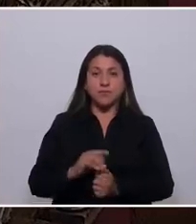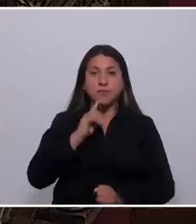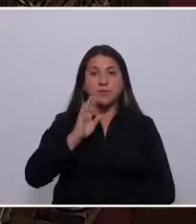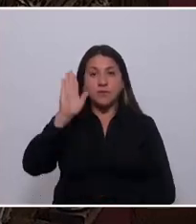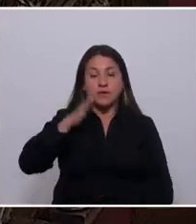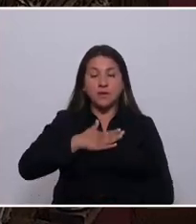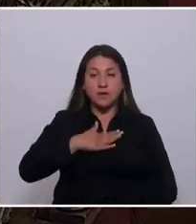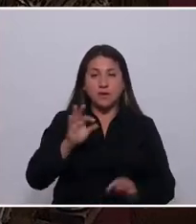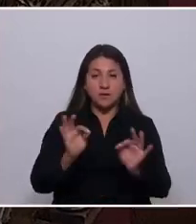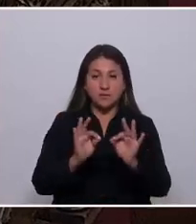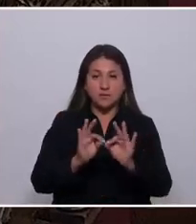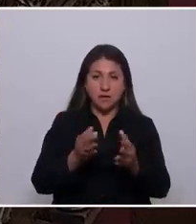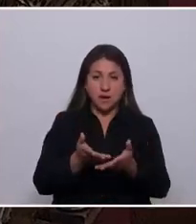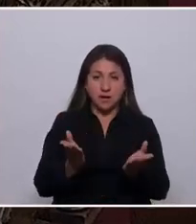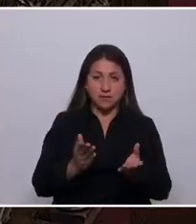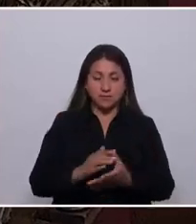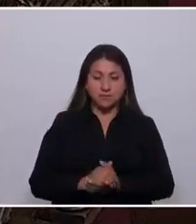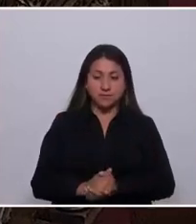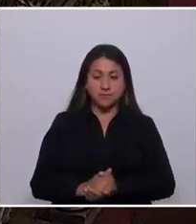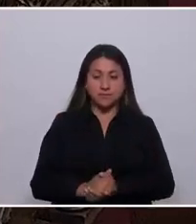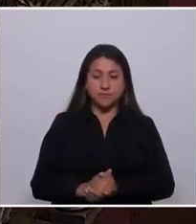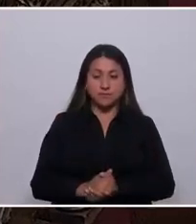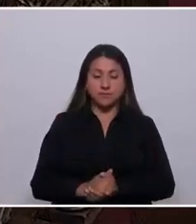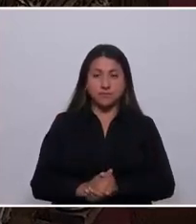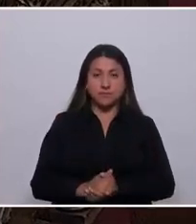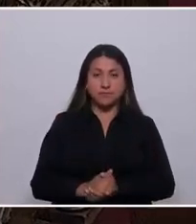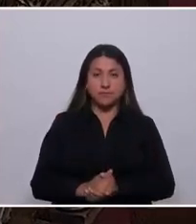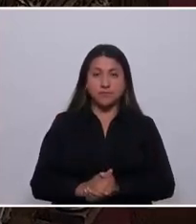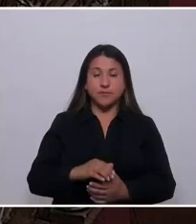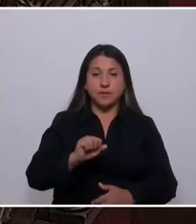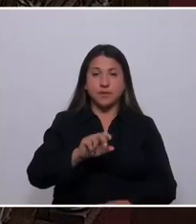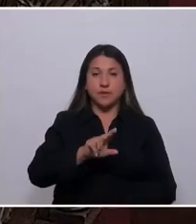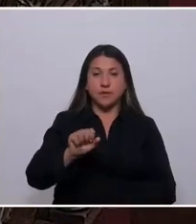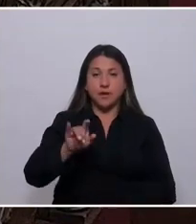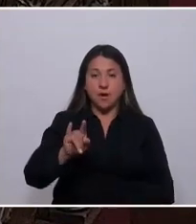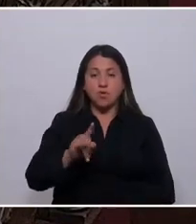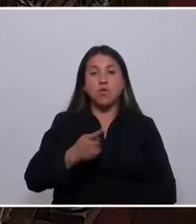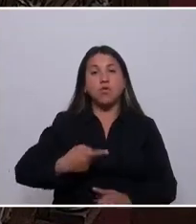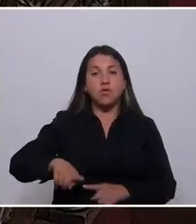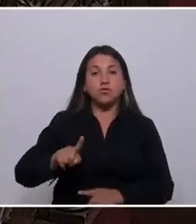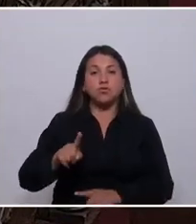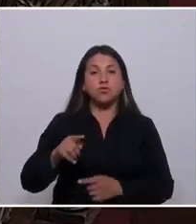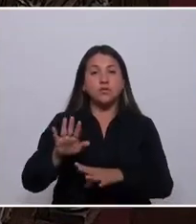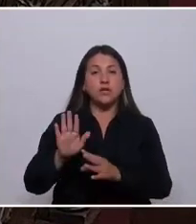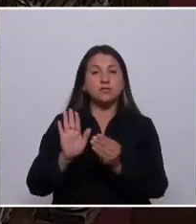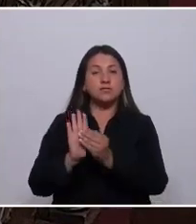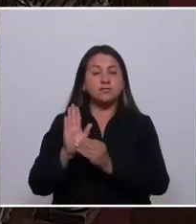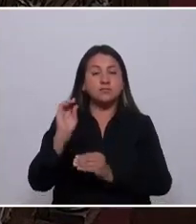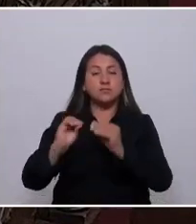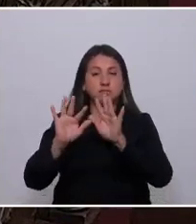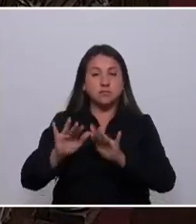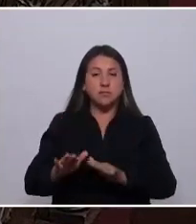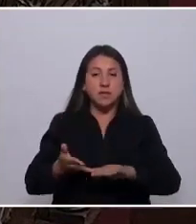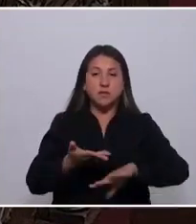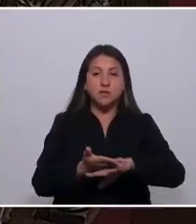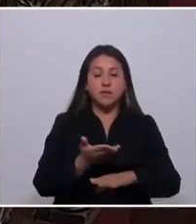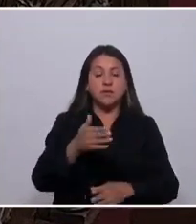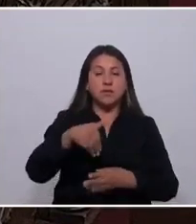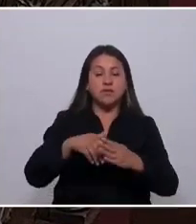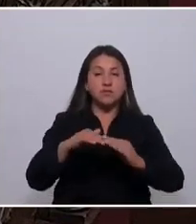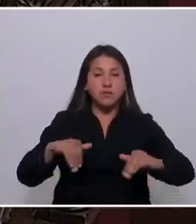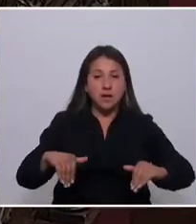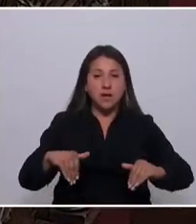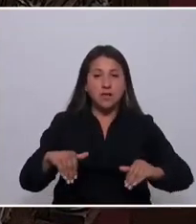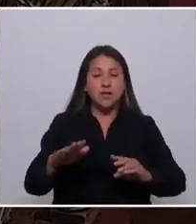la palabra a la señora Arrau u otro autor o autora respecto de la solicitud de votación separada de la letra